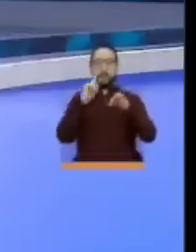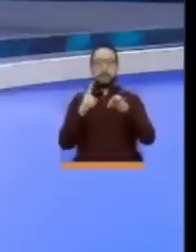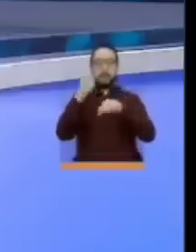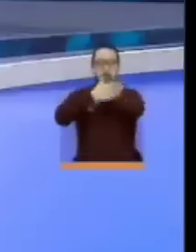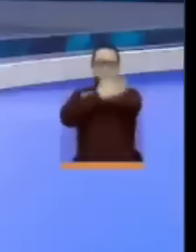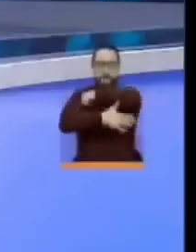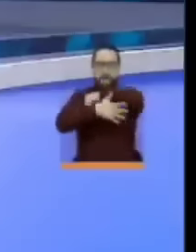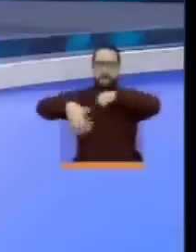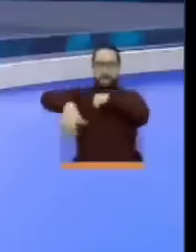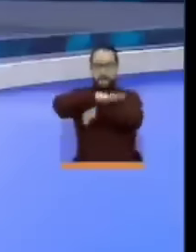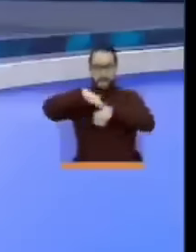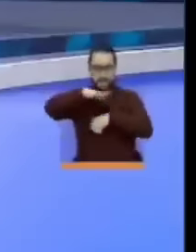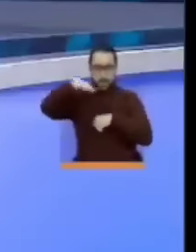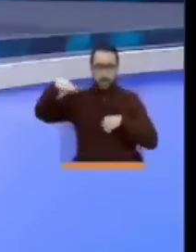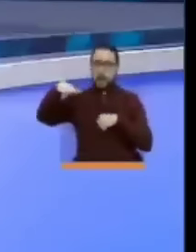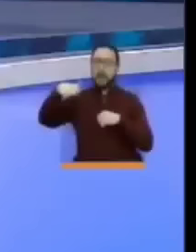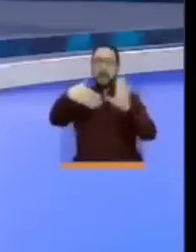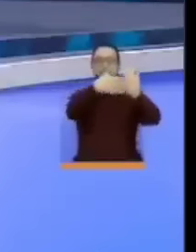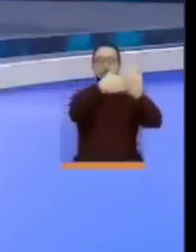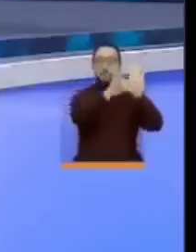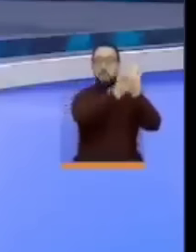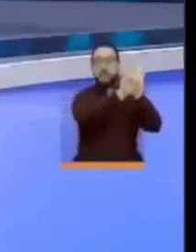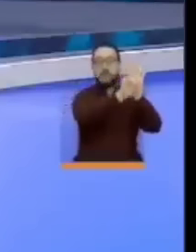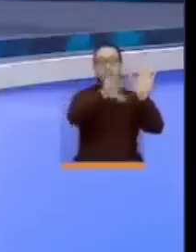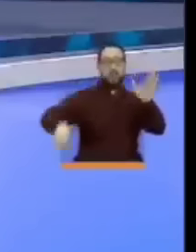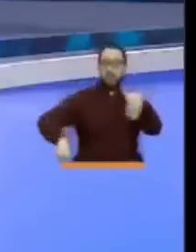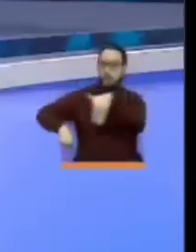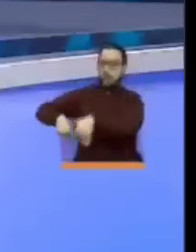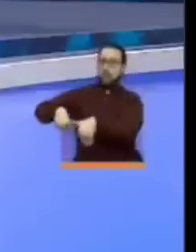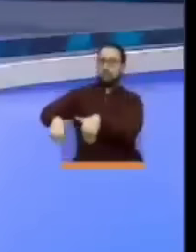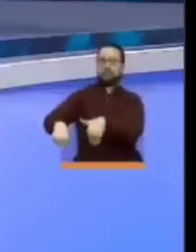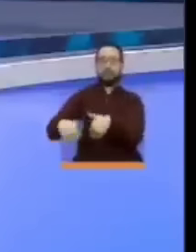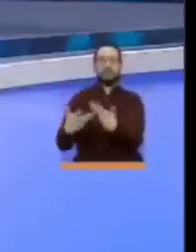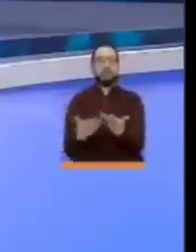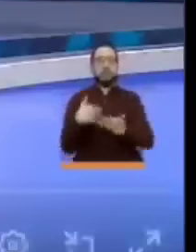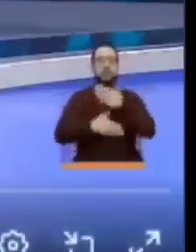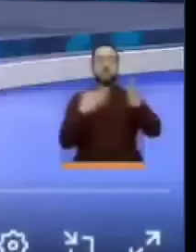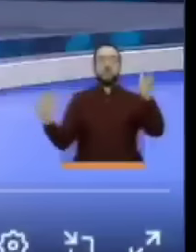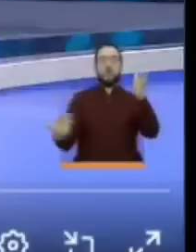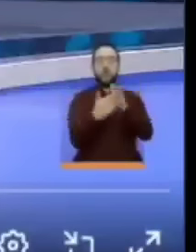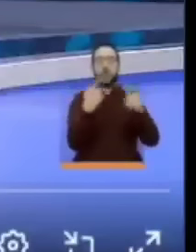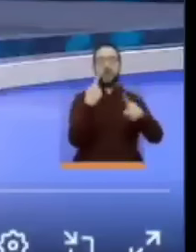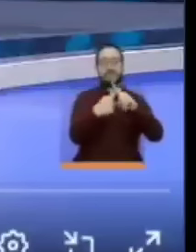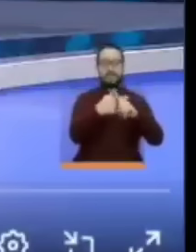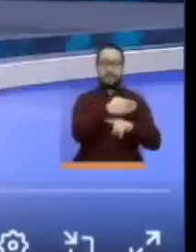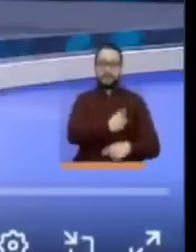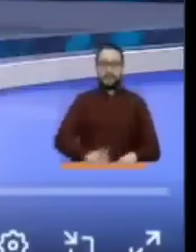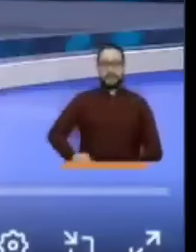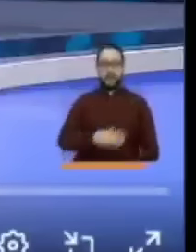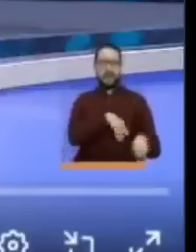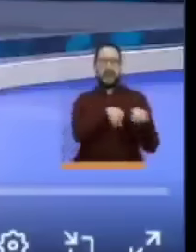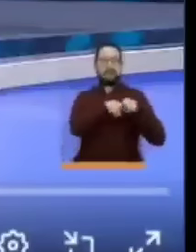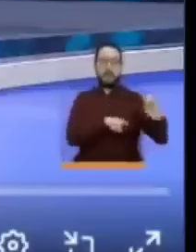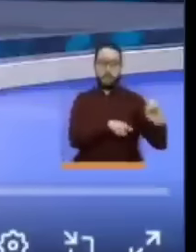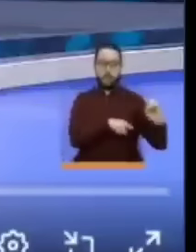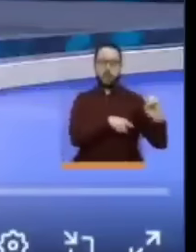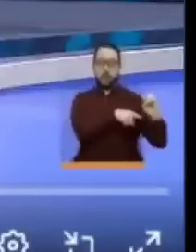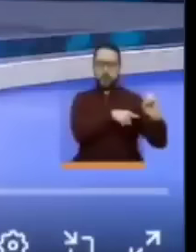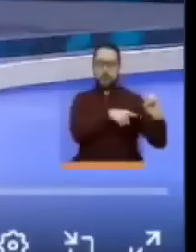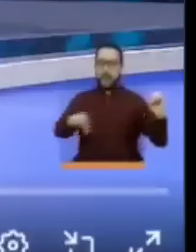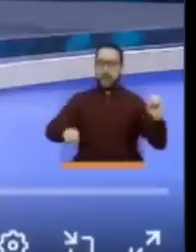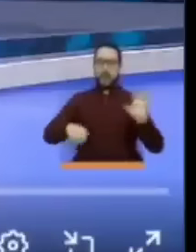primero penal del circuito de Antioquia habría engavetado pruebas dentro del proceso contra Santiago Uribe Vélez, hermano del expresidente, como esta grabación